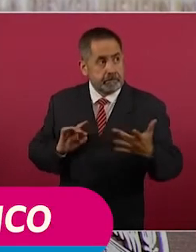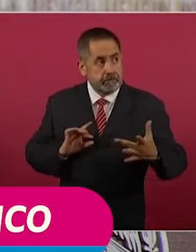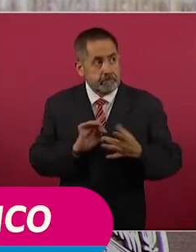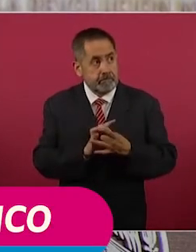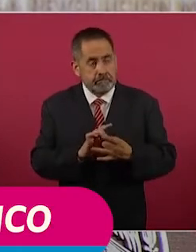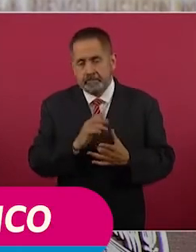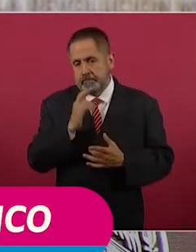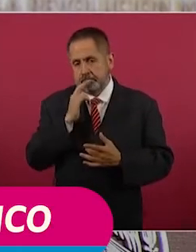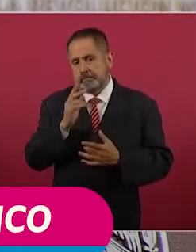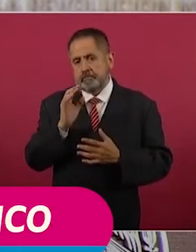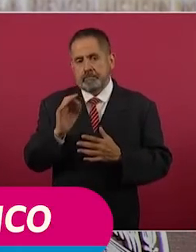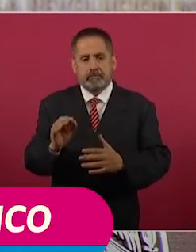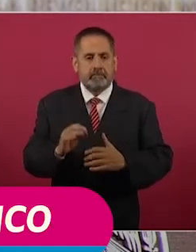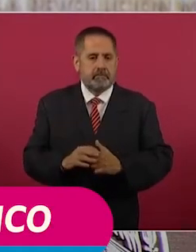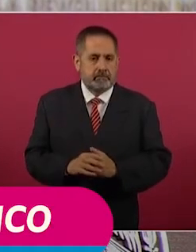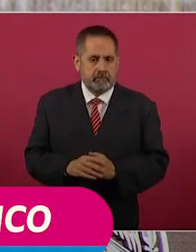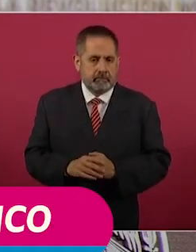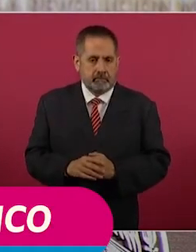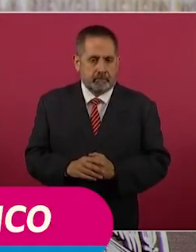Se